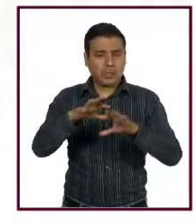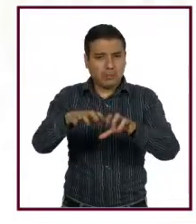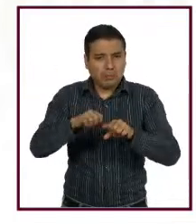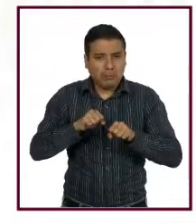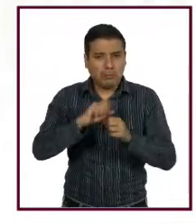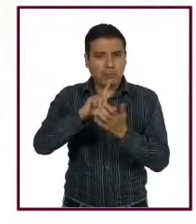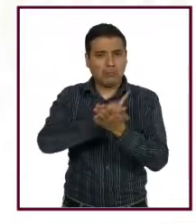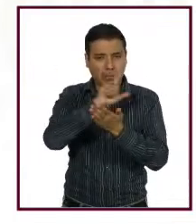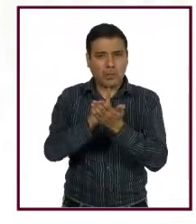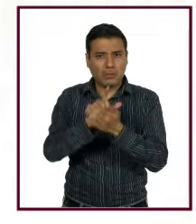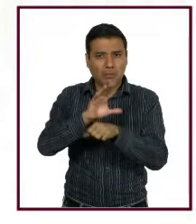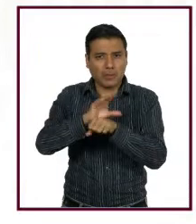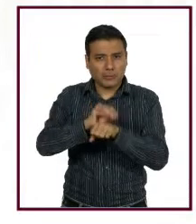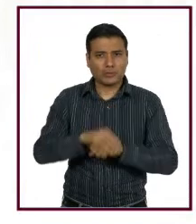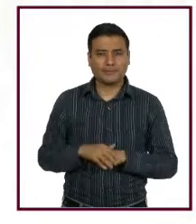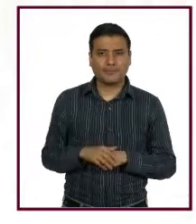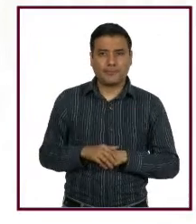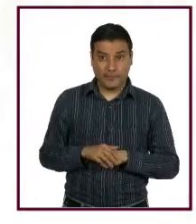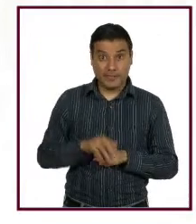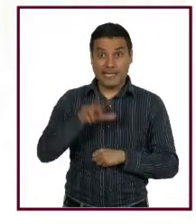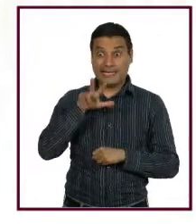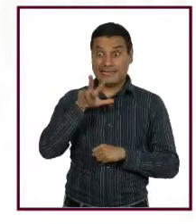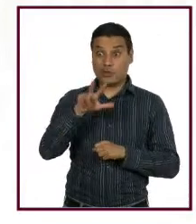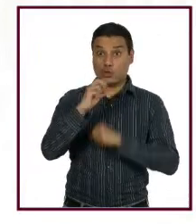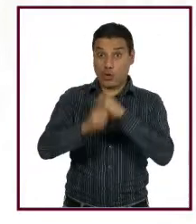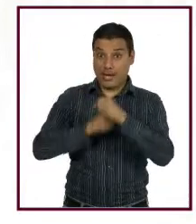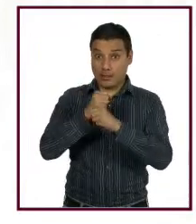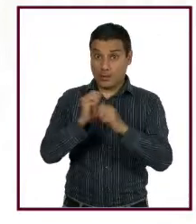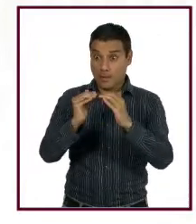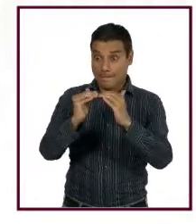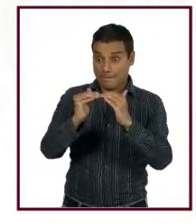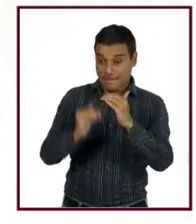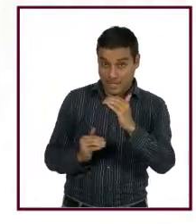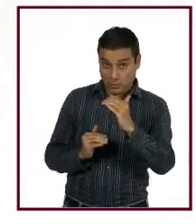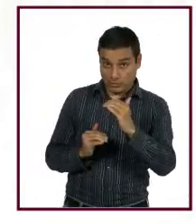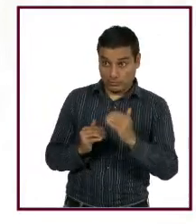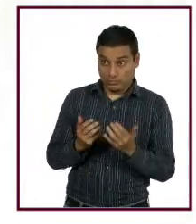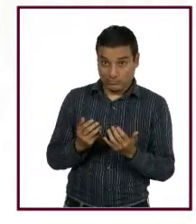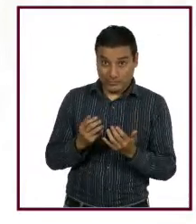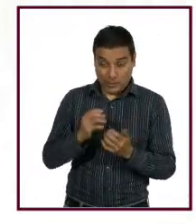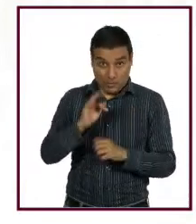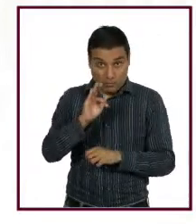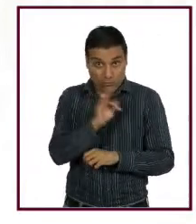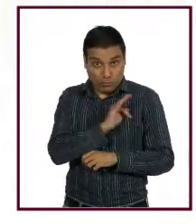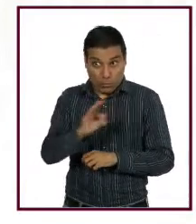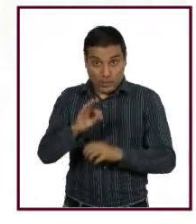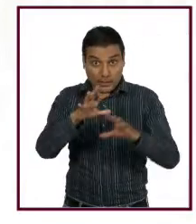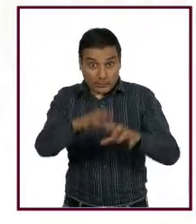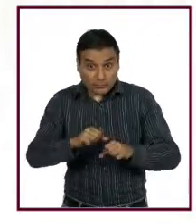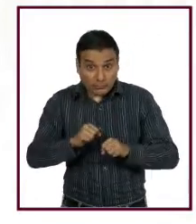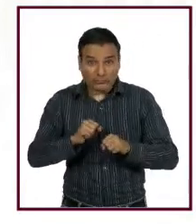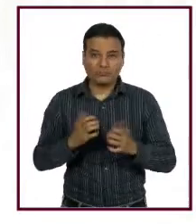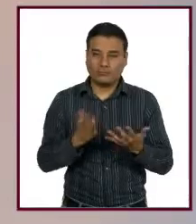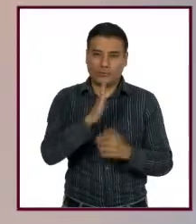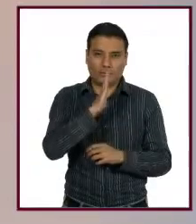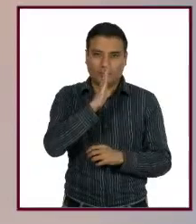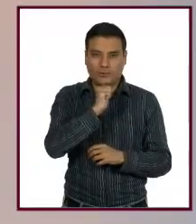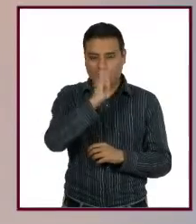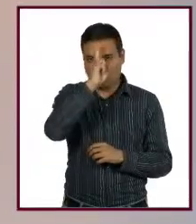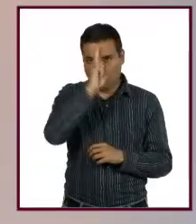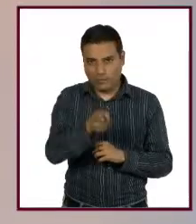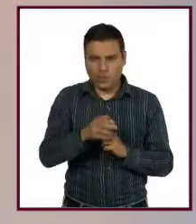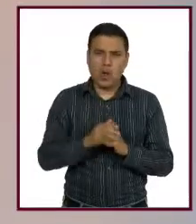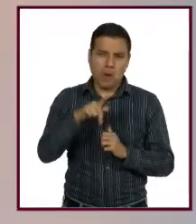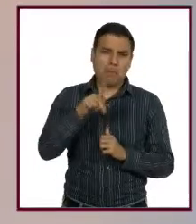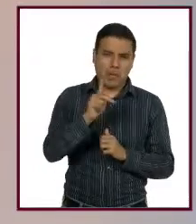hacia menores de edad no es legal, sin embargo, es fácilmente conseguido por nuestros